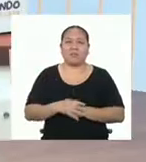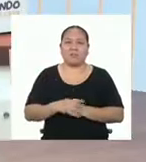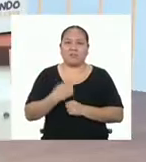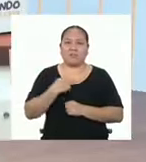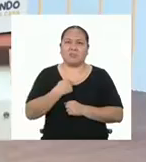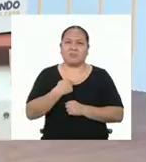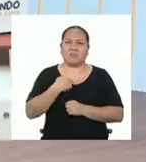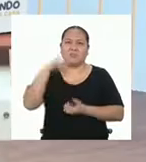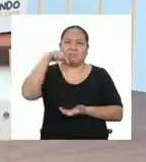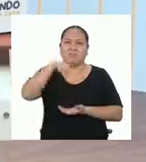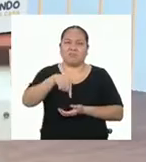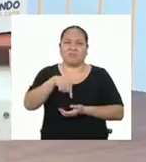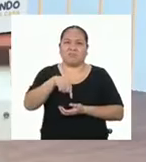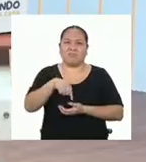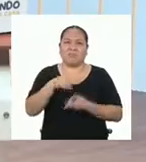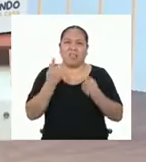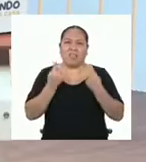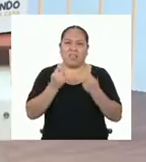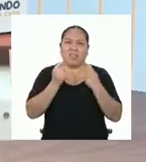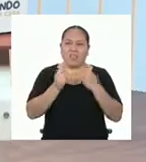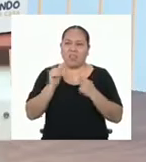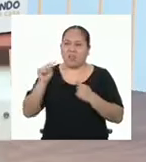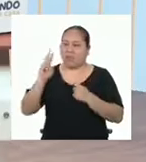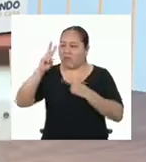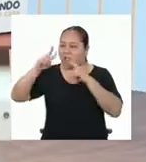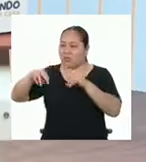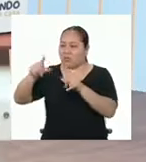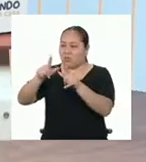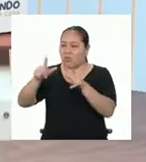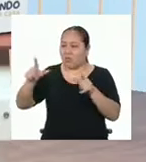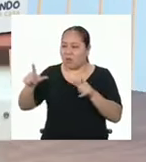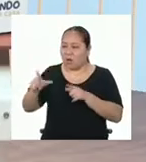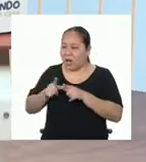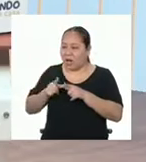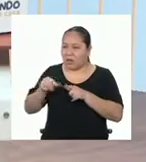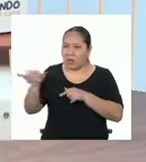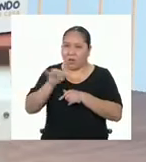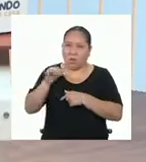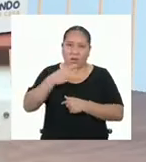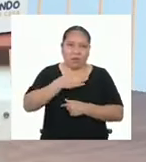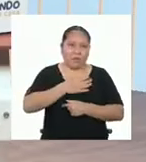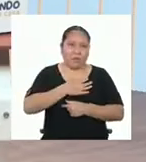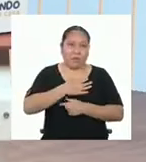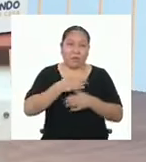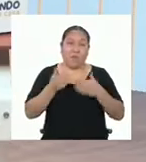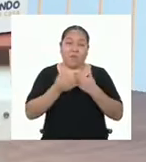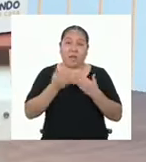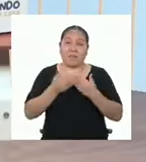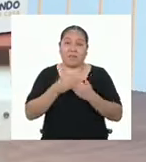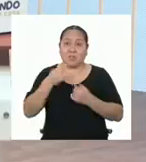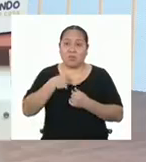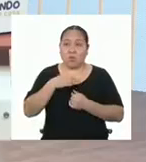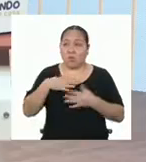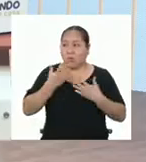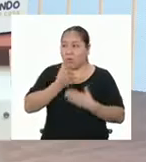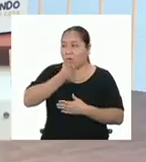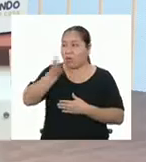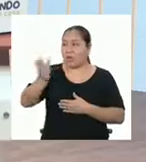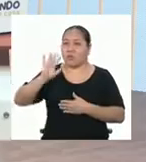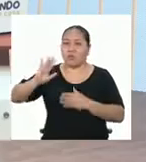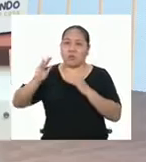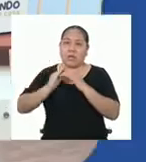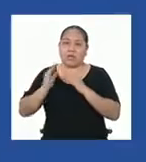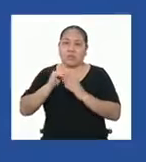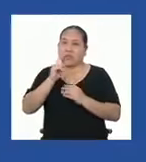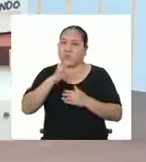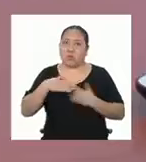estoy aquí Tratando de ver si los terrenos que ellos tienen son igualitos al mío Claro, fácil sería si yo pudiese ir a sus casas Pero